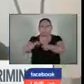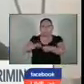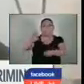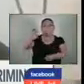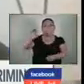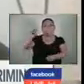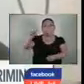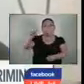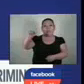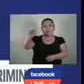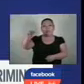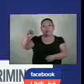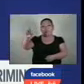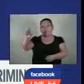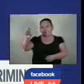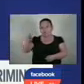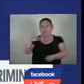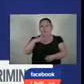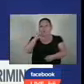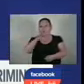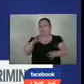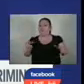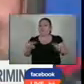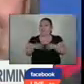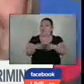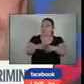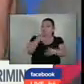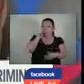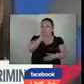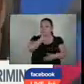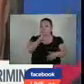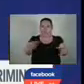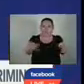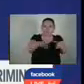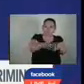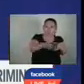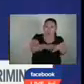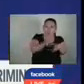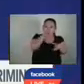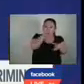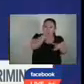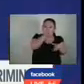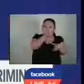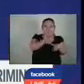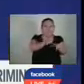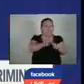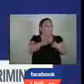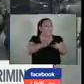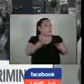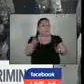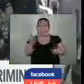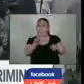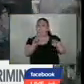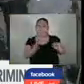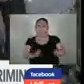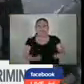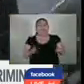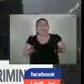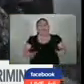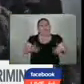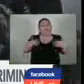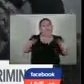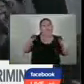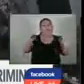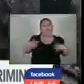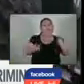Analistas señalan que el paro armado demuestra que el Clan del Golfo está lejos de desaparecer, pese a la